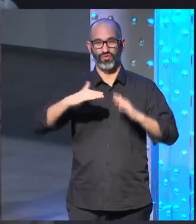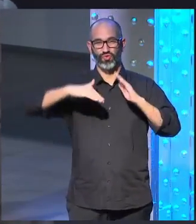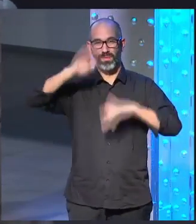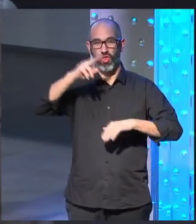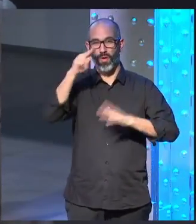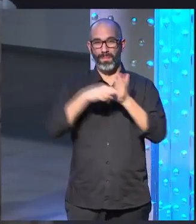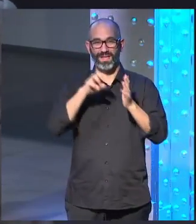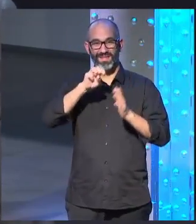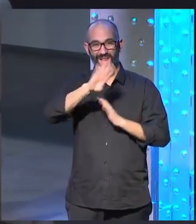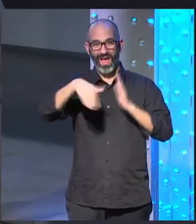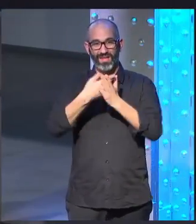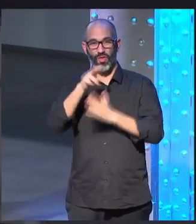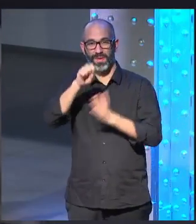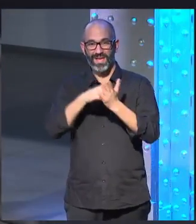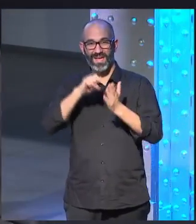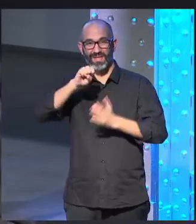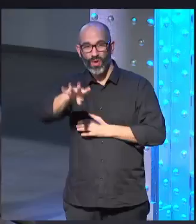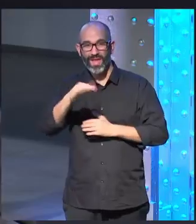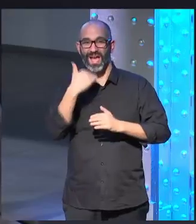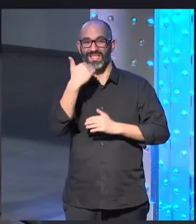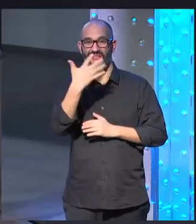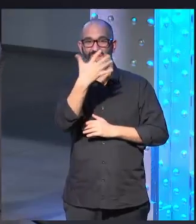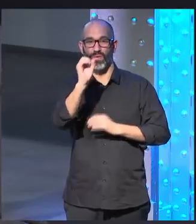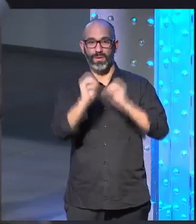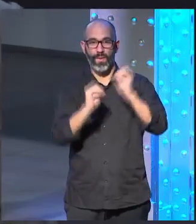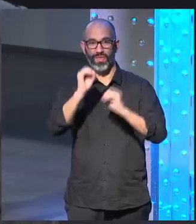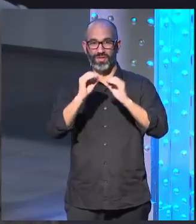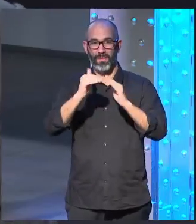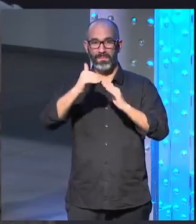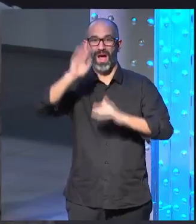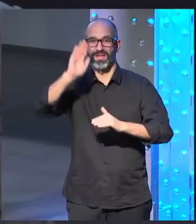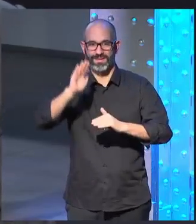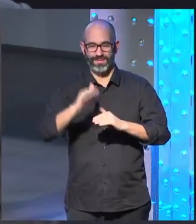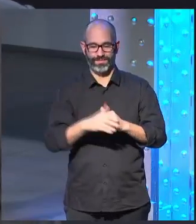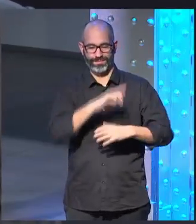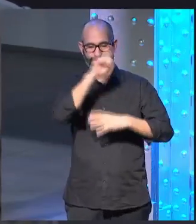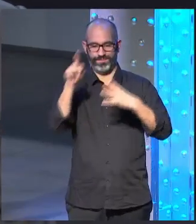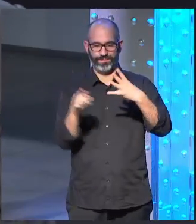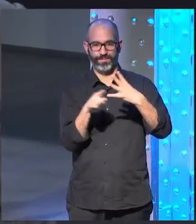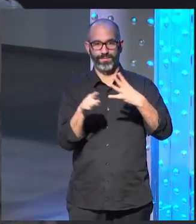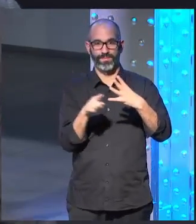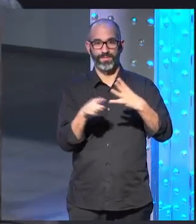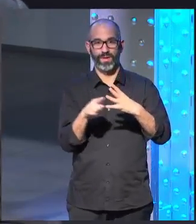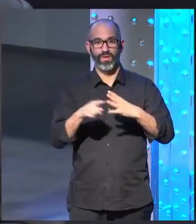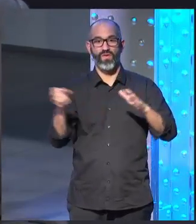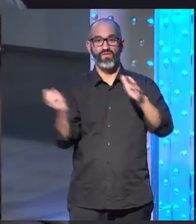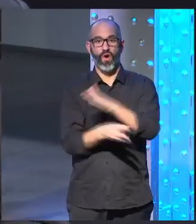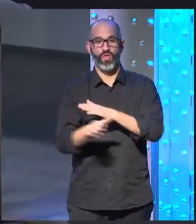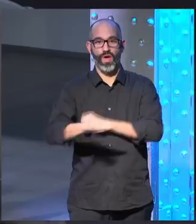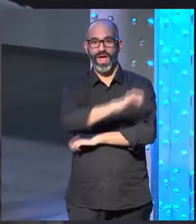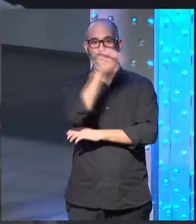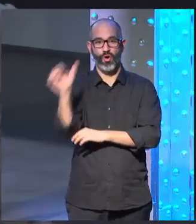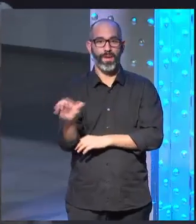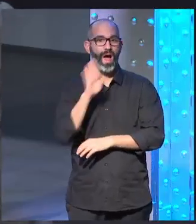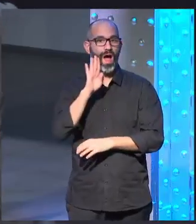en 2013 y 2014 el 50%. Cuarto. Los fondos europeos, aquí se ha